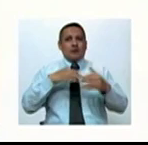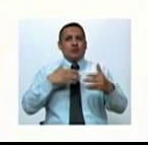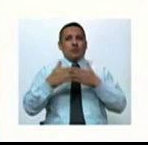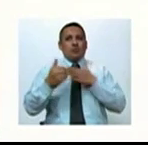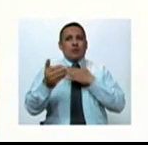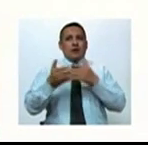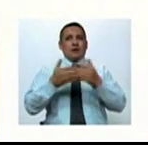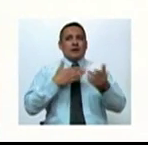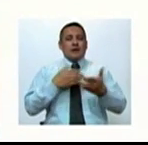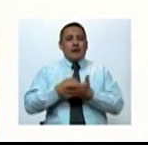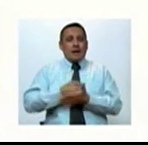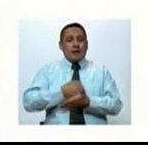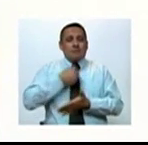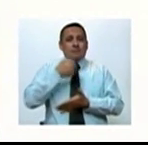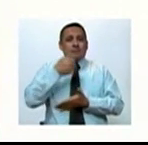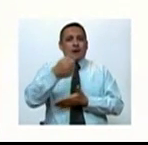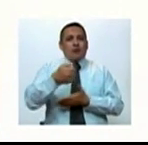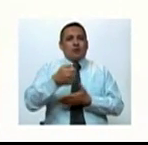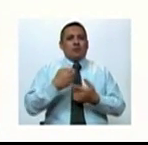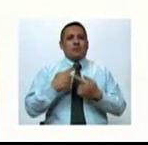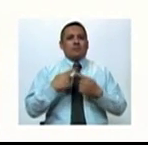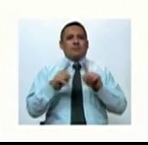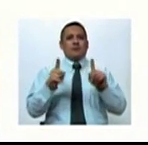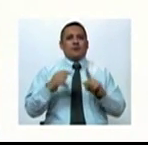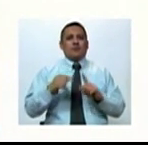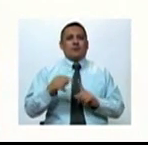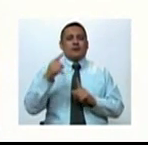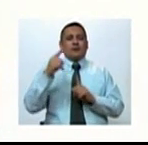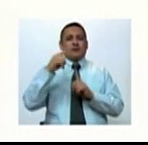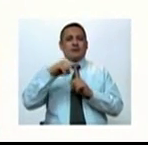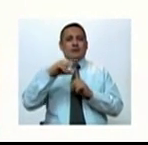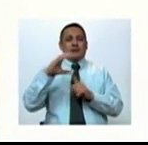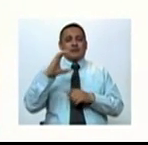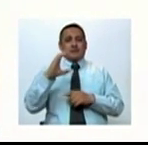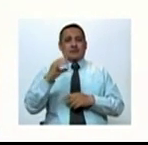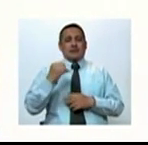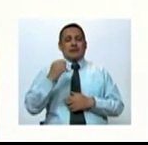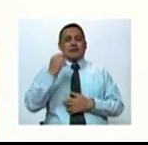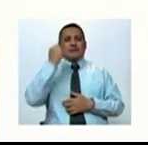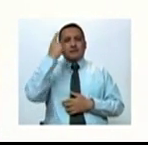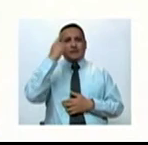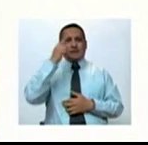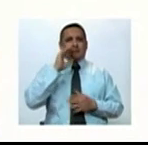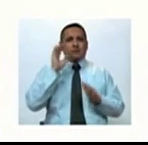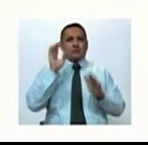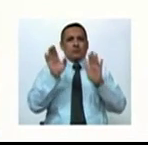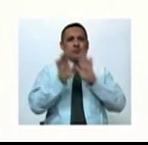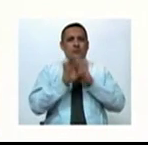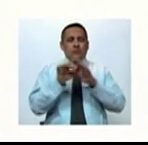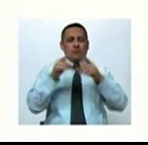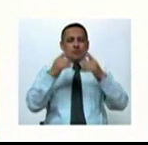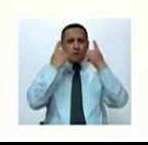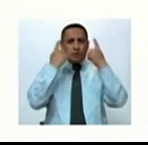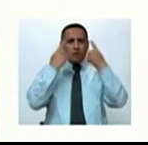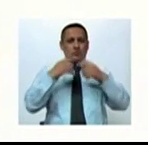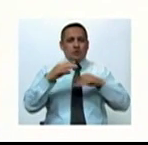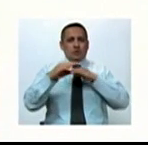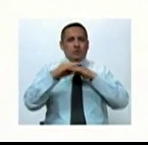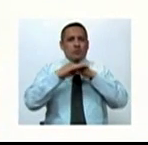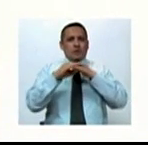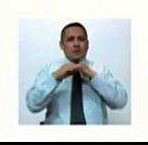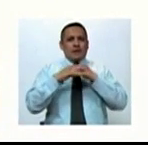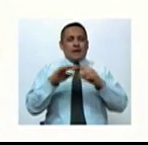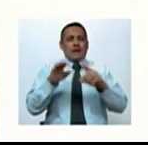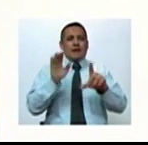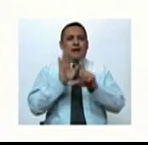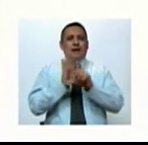limitarse a la remuneración, pero el tribunal entiende que bajo el principio de